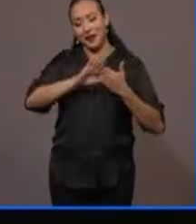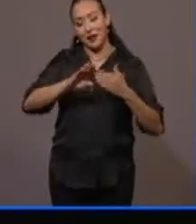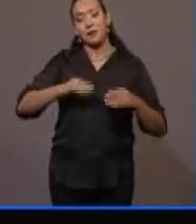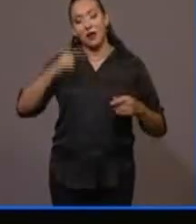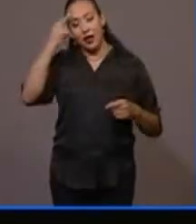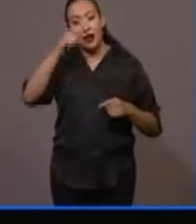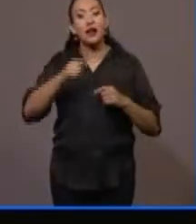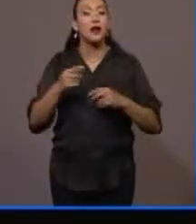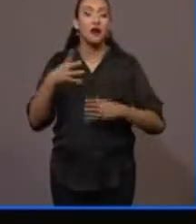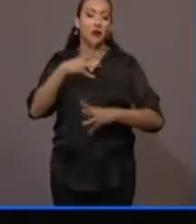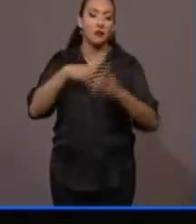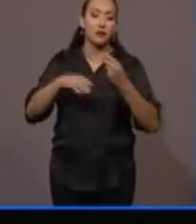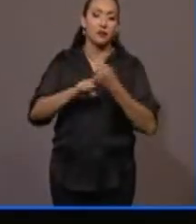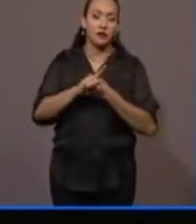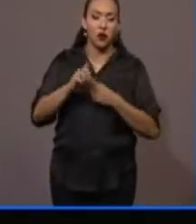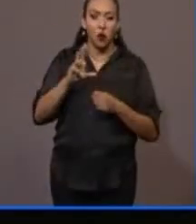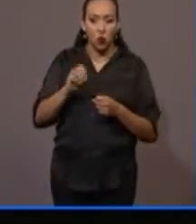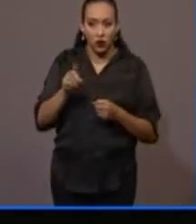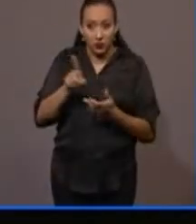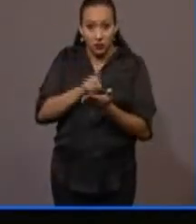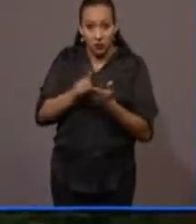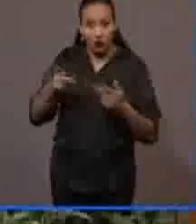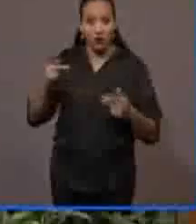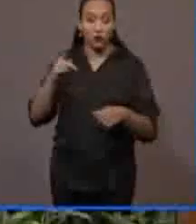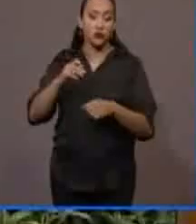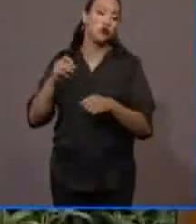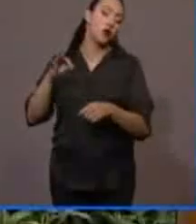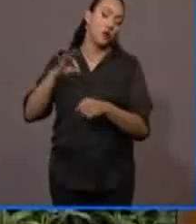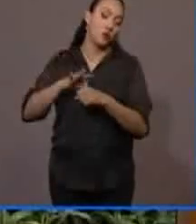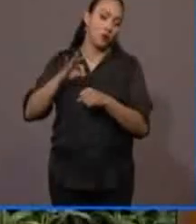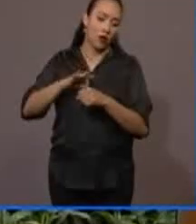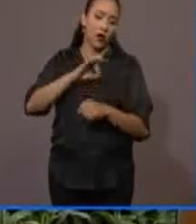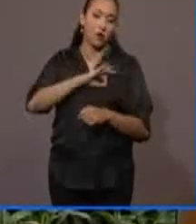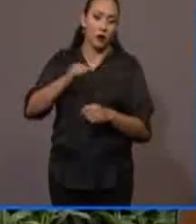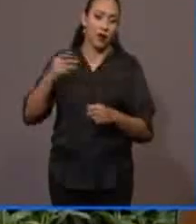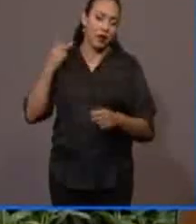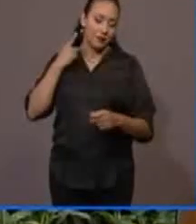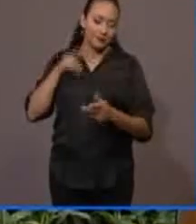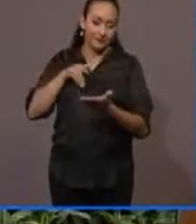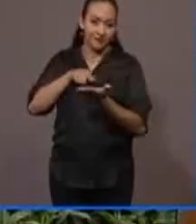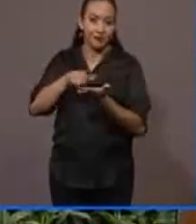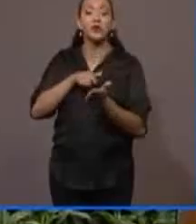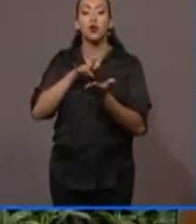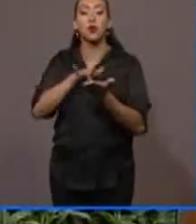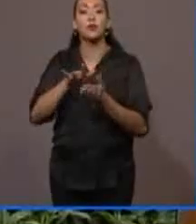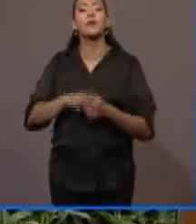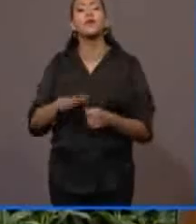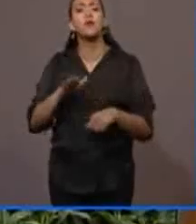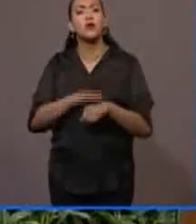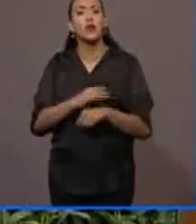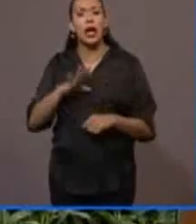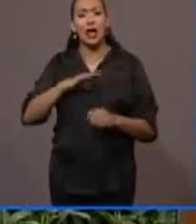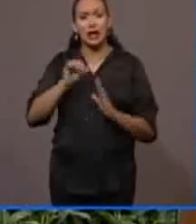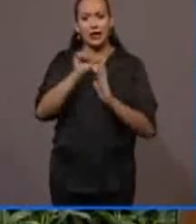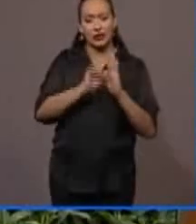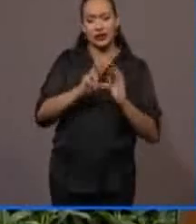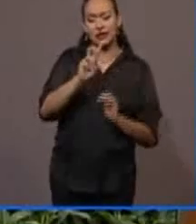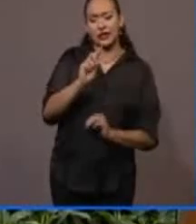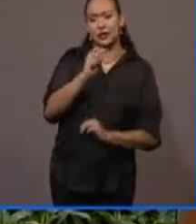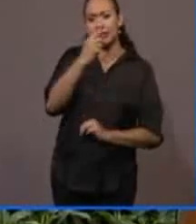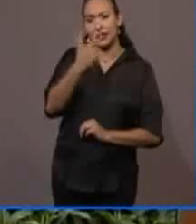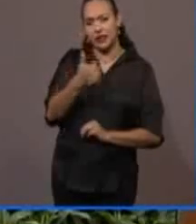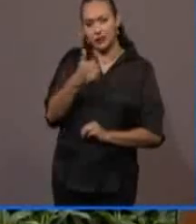como que no tengan suspendidos sus derechos político-electorales, medida que se encuentra sustentada en diversas fracciones del